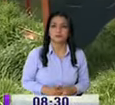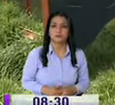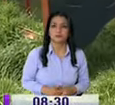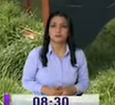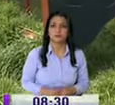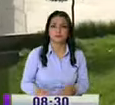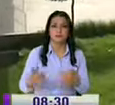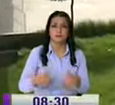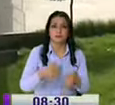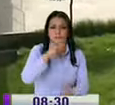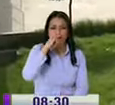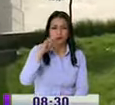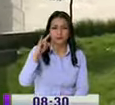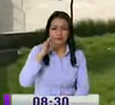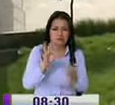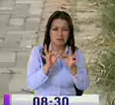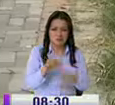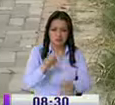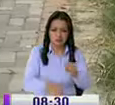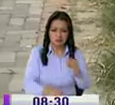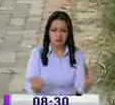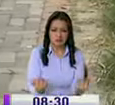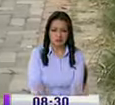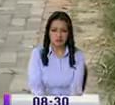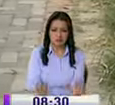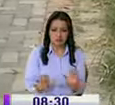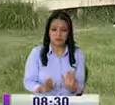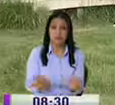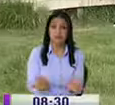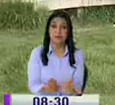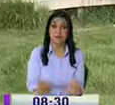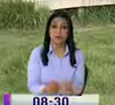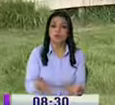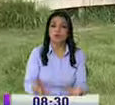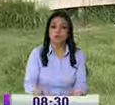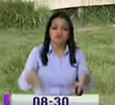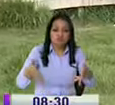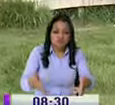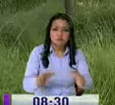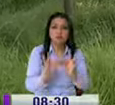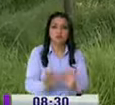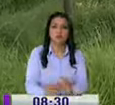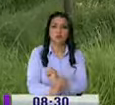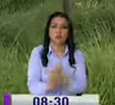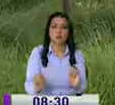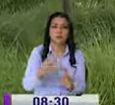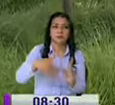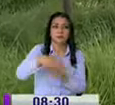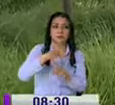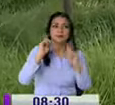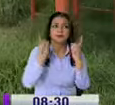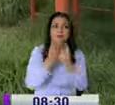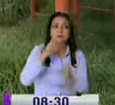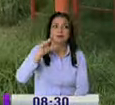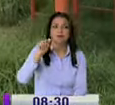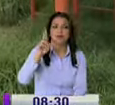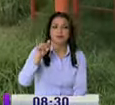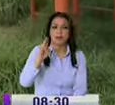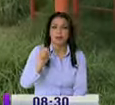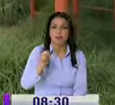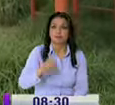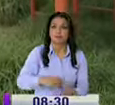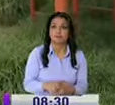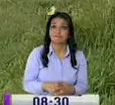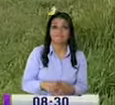juegos infantiles improvisados, basura y la hierba crecida muestran la falta de mantenimiento del parque del sector de Santa Bárbara. El estado del lugar impide